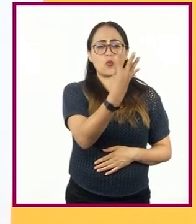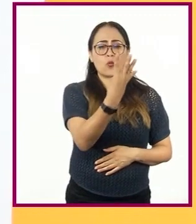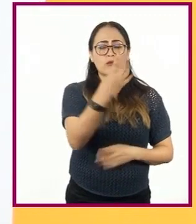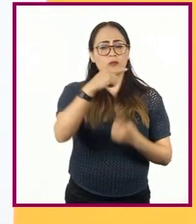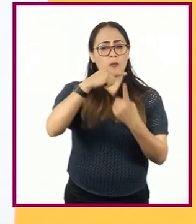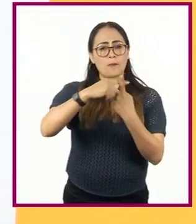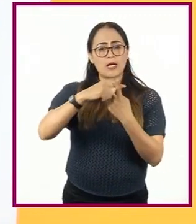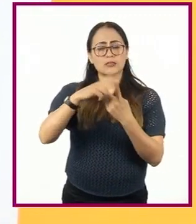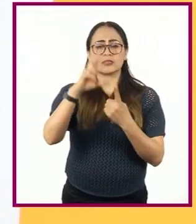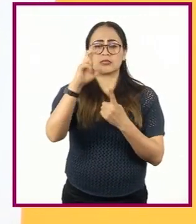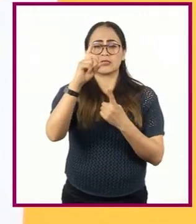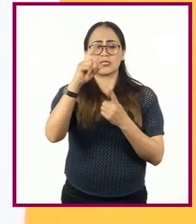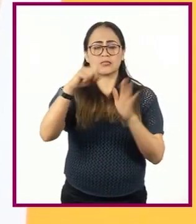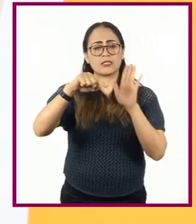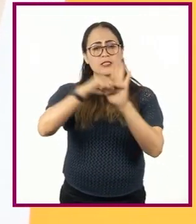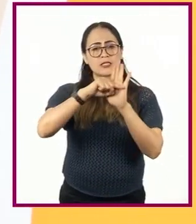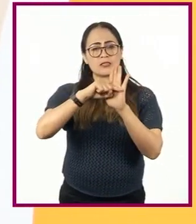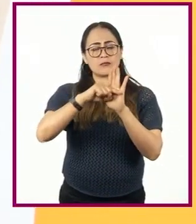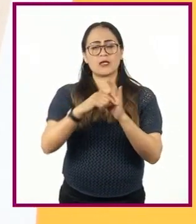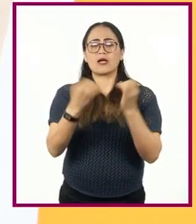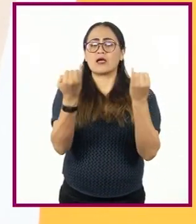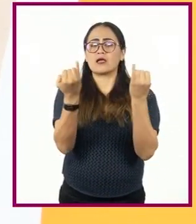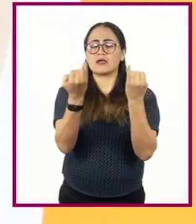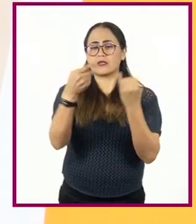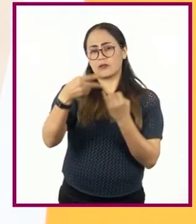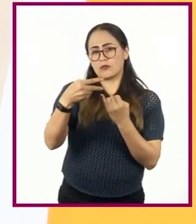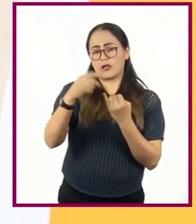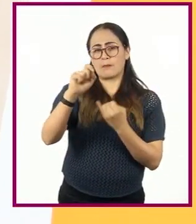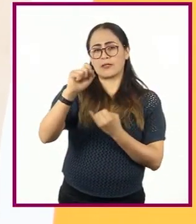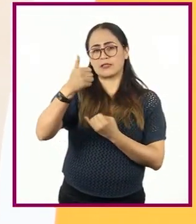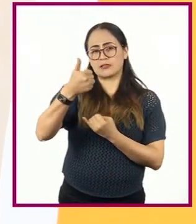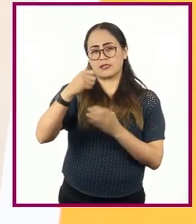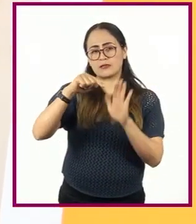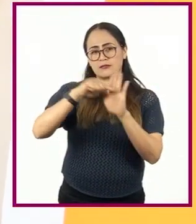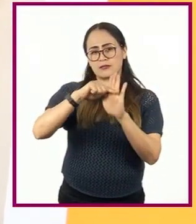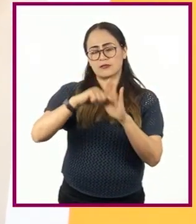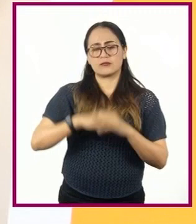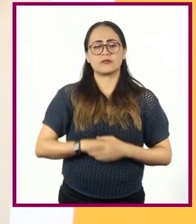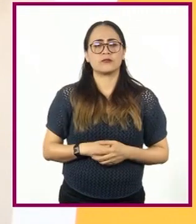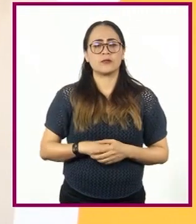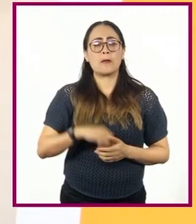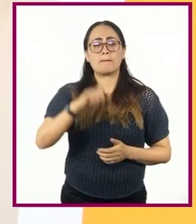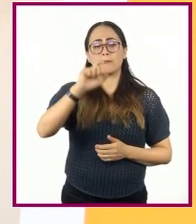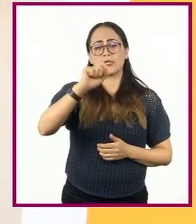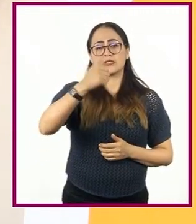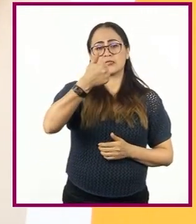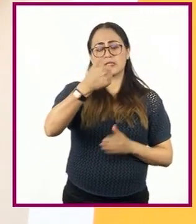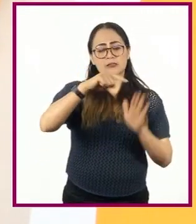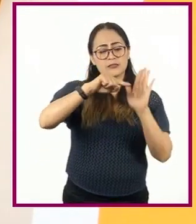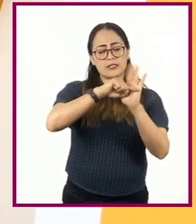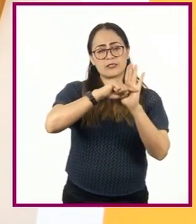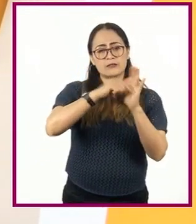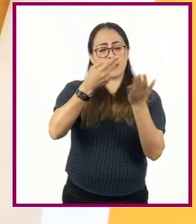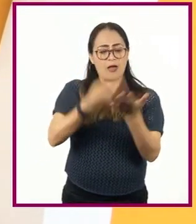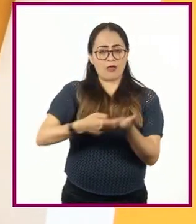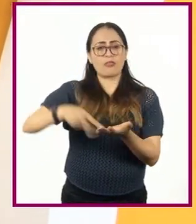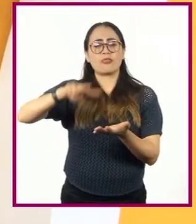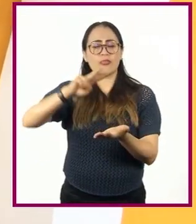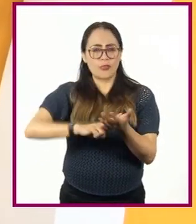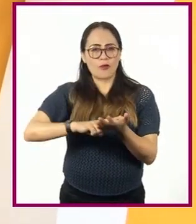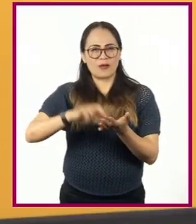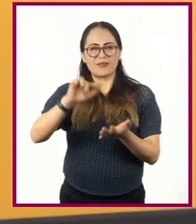más 30 negativo es igual a 26 negativo. 26 negativo es el doble de